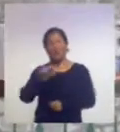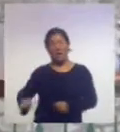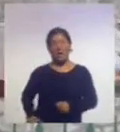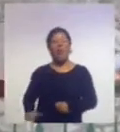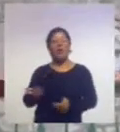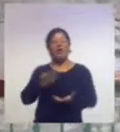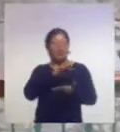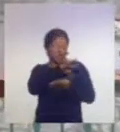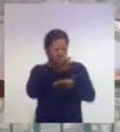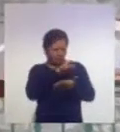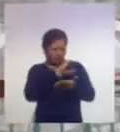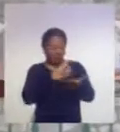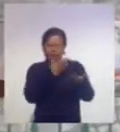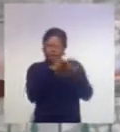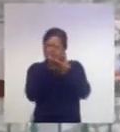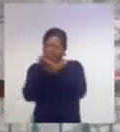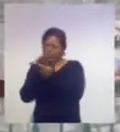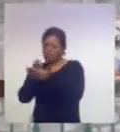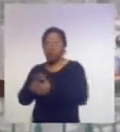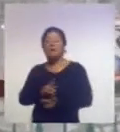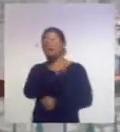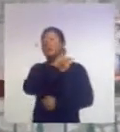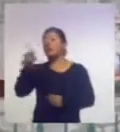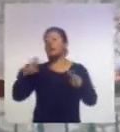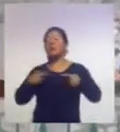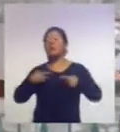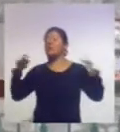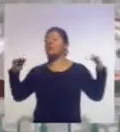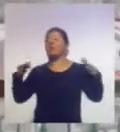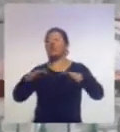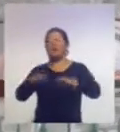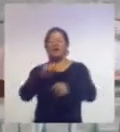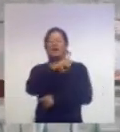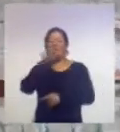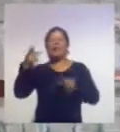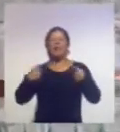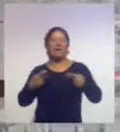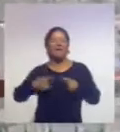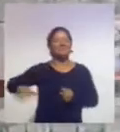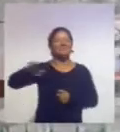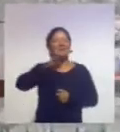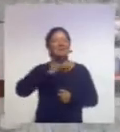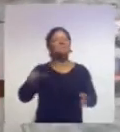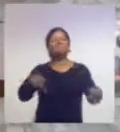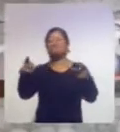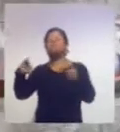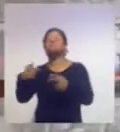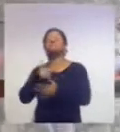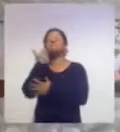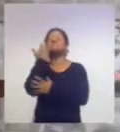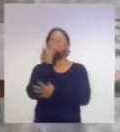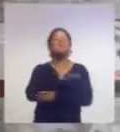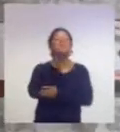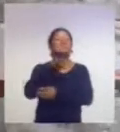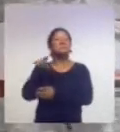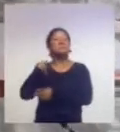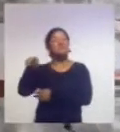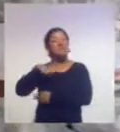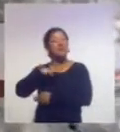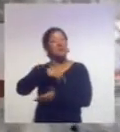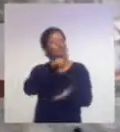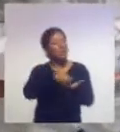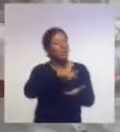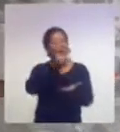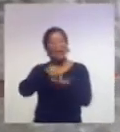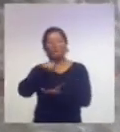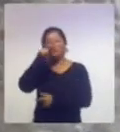expositores, nuestros artesanos, a los del pulque, a los del molote, es lo que estamos buscando dentro de la comisión, que tengan espacios donde ustedes